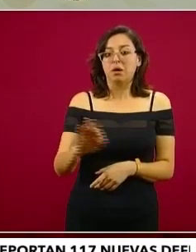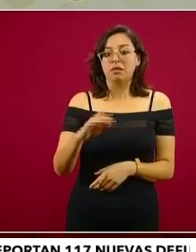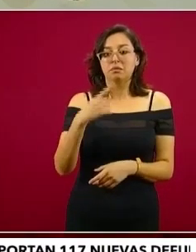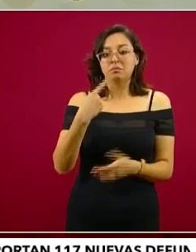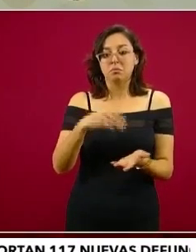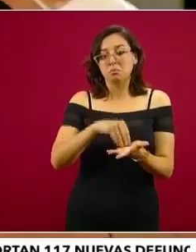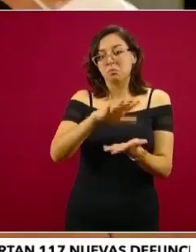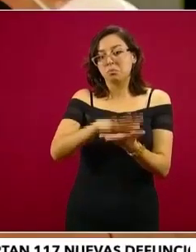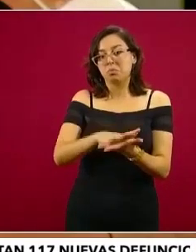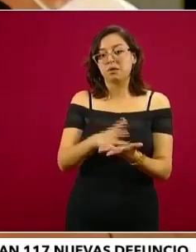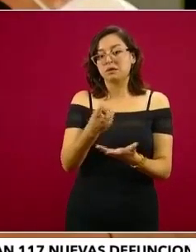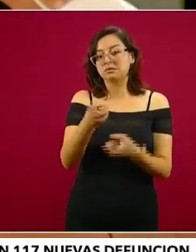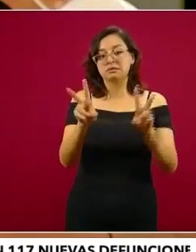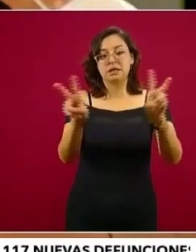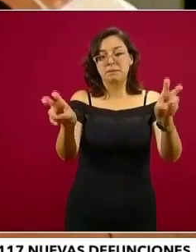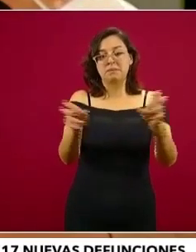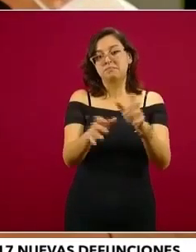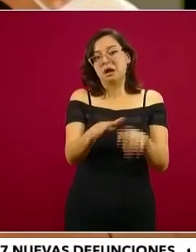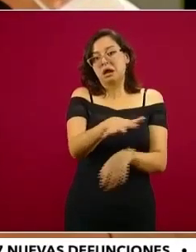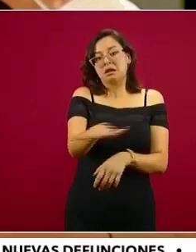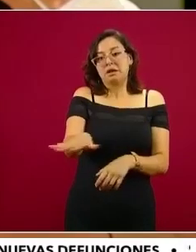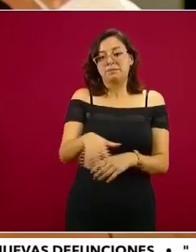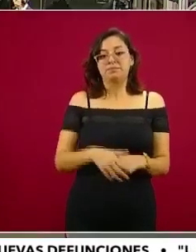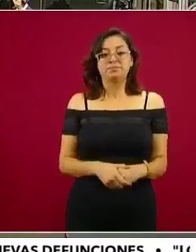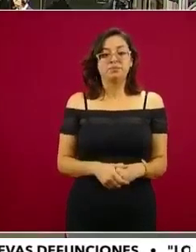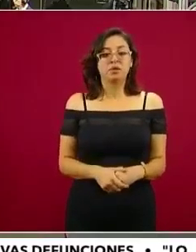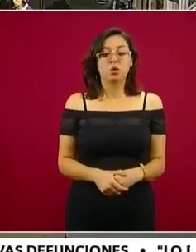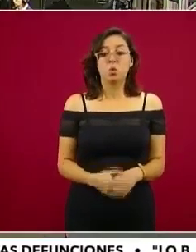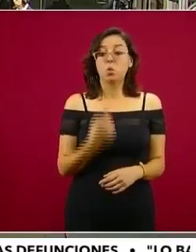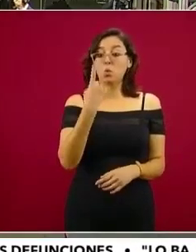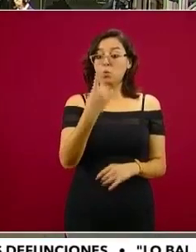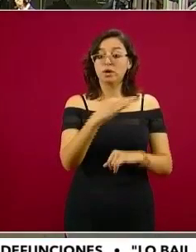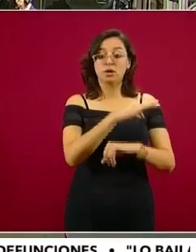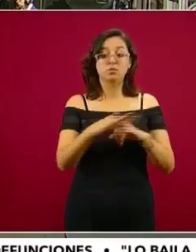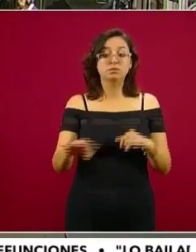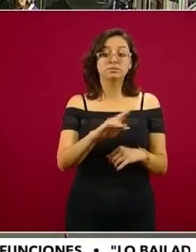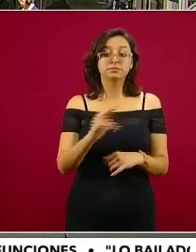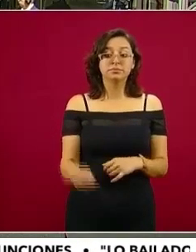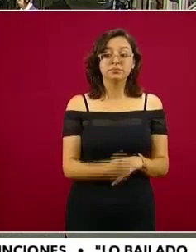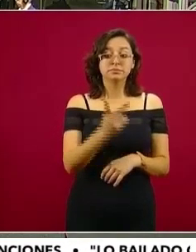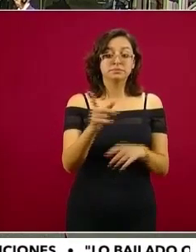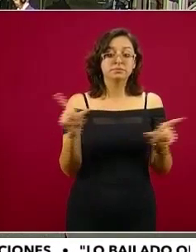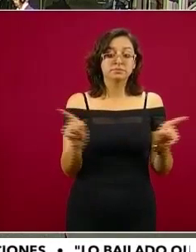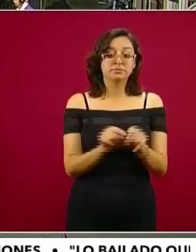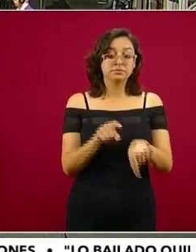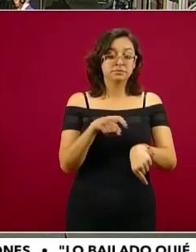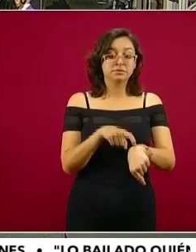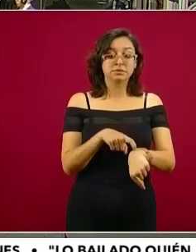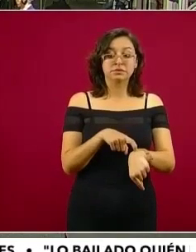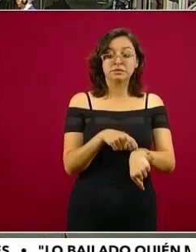es gruesamente el tema de las pruebas. Nos da tiempo para una corta pregunta última. Son las